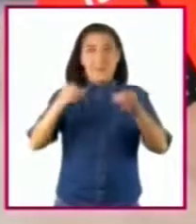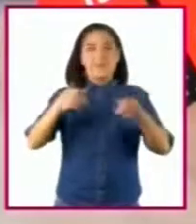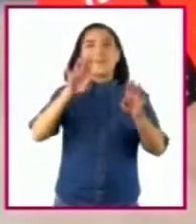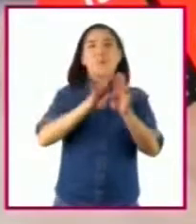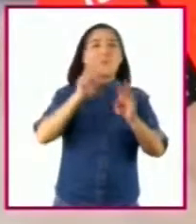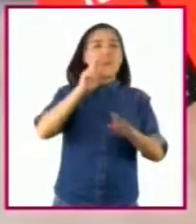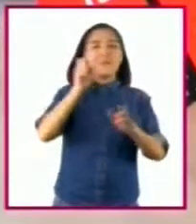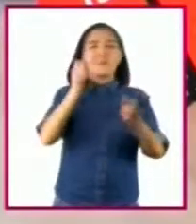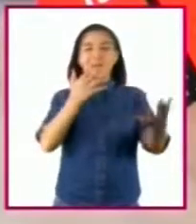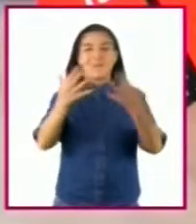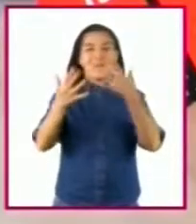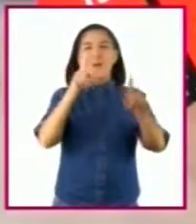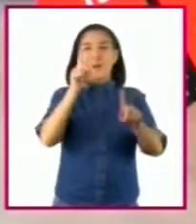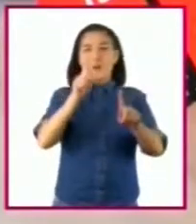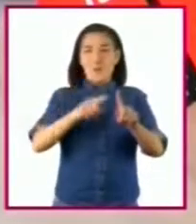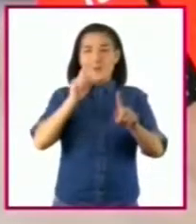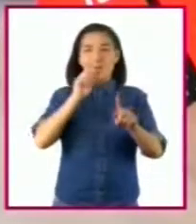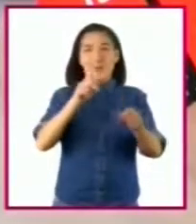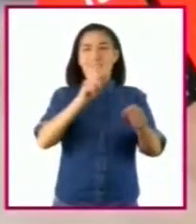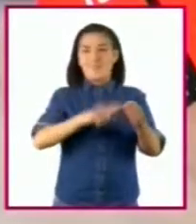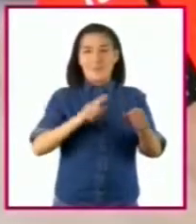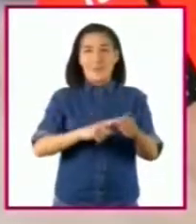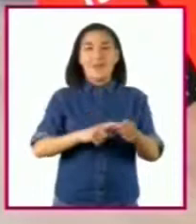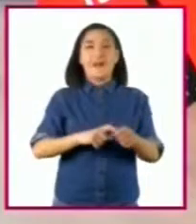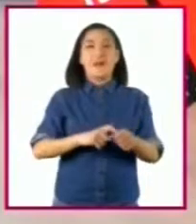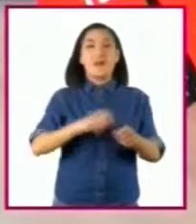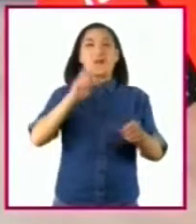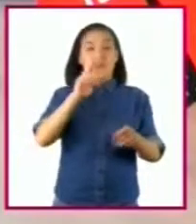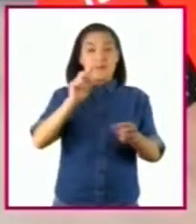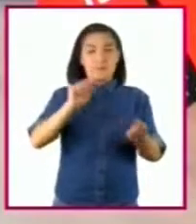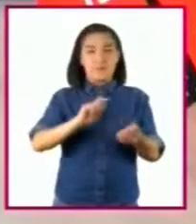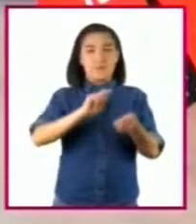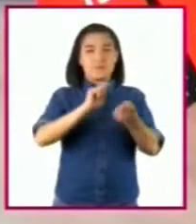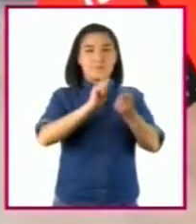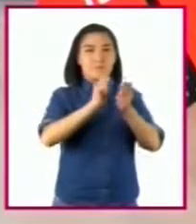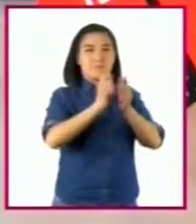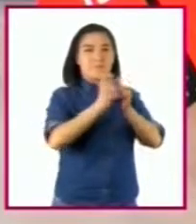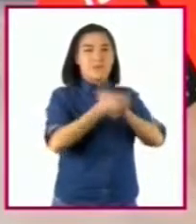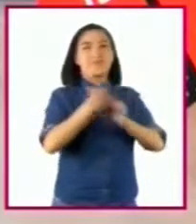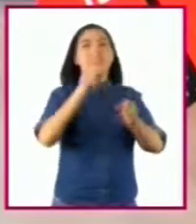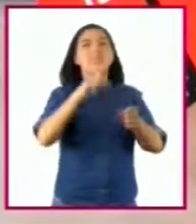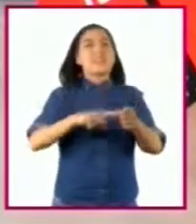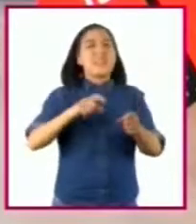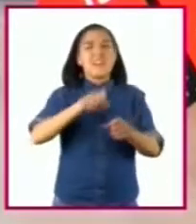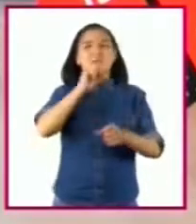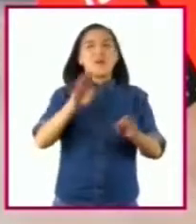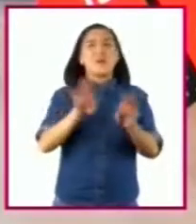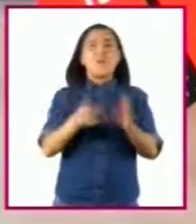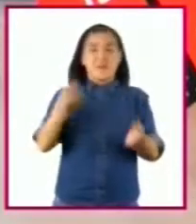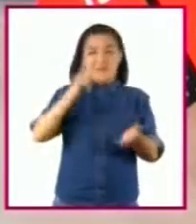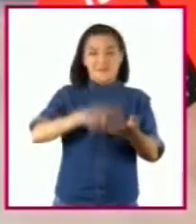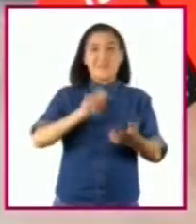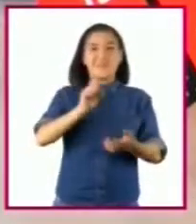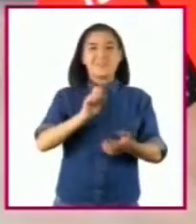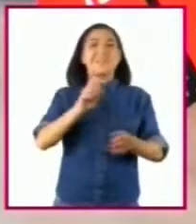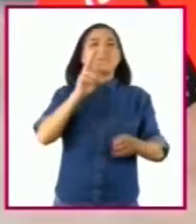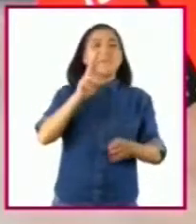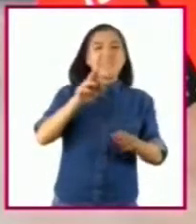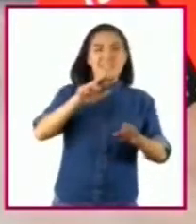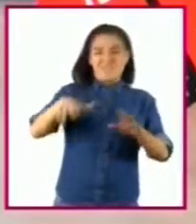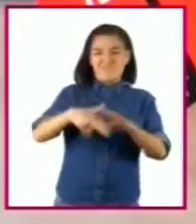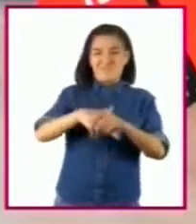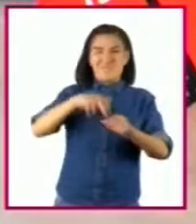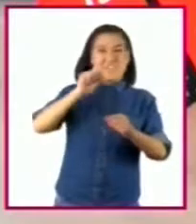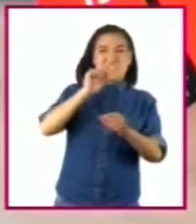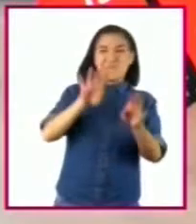color, ¿perfecto? Este va a ir cambiando de color por esa sensación de vacío que tenemos en este momento, muy blanca. Va a cambiar